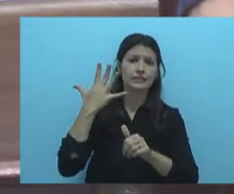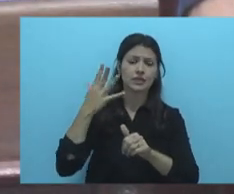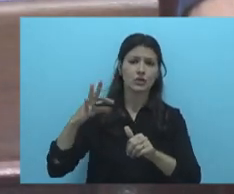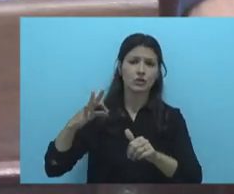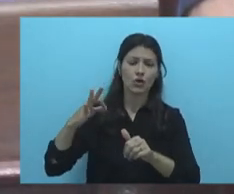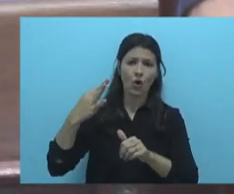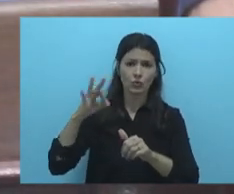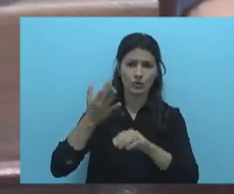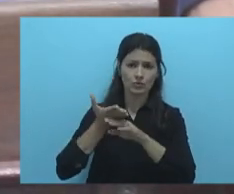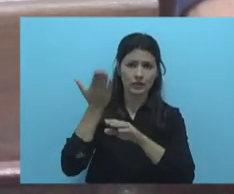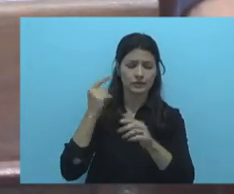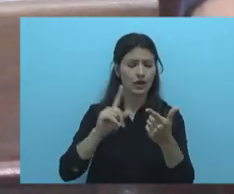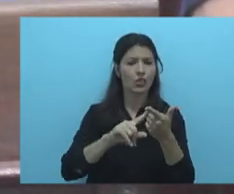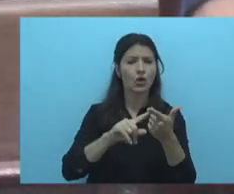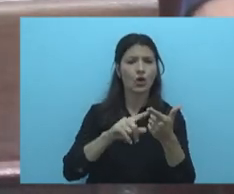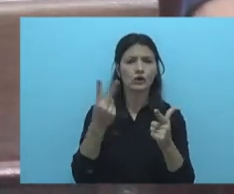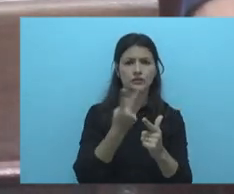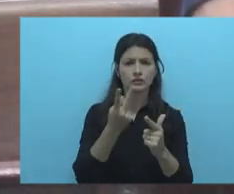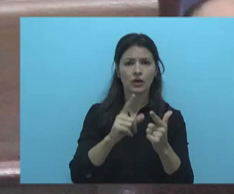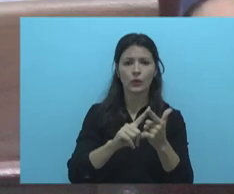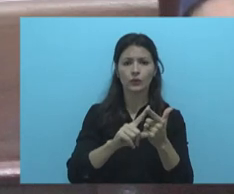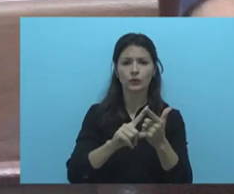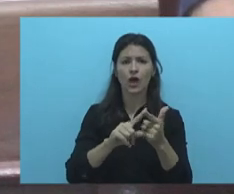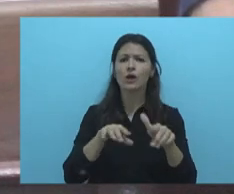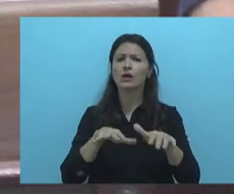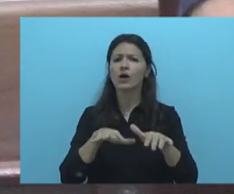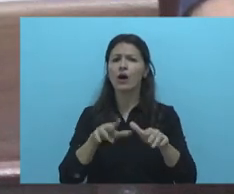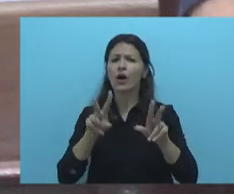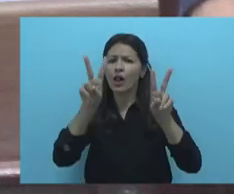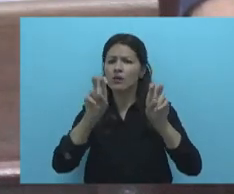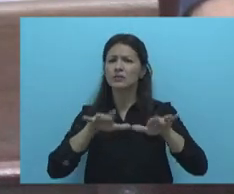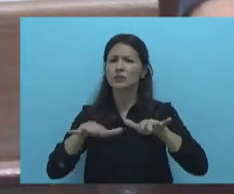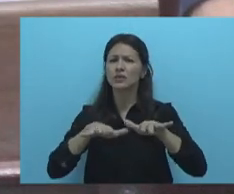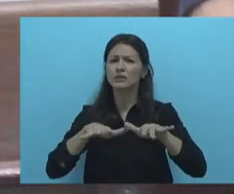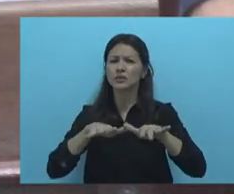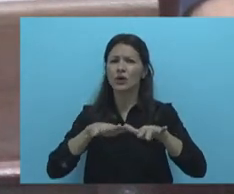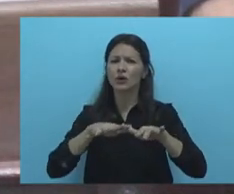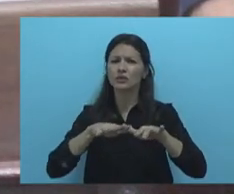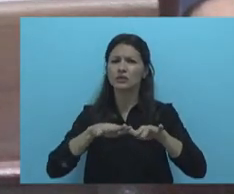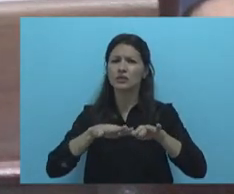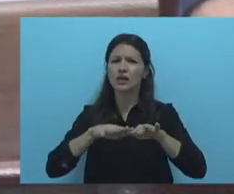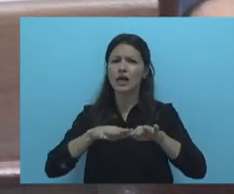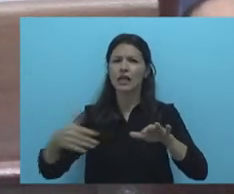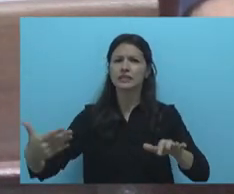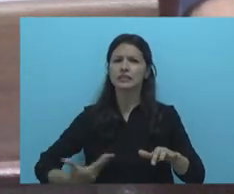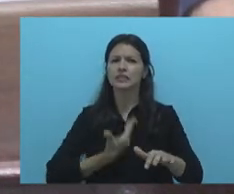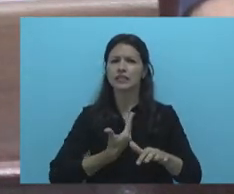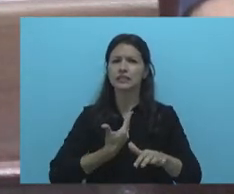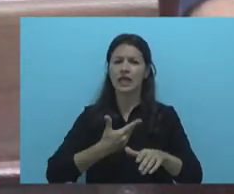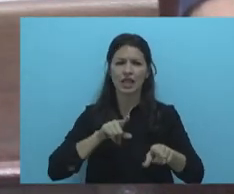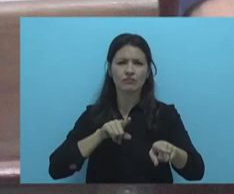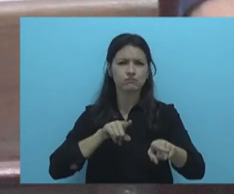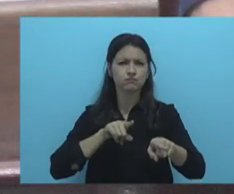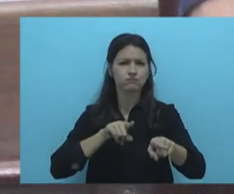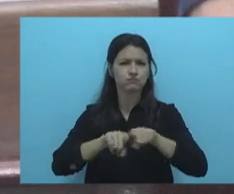segundo, respecto a los hechos que rodearon un siniestro vial en el marco de una carrera de automovilismo en la ciudad